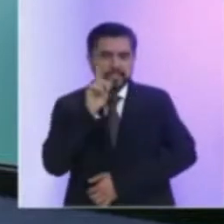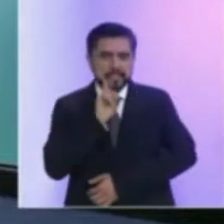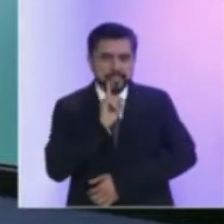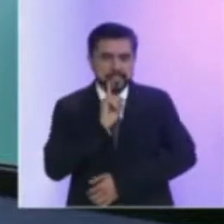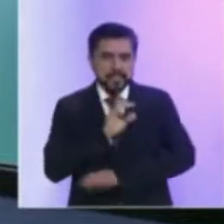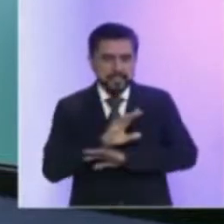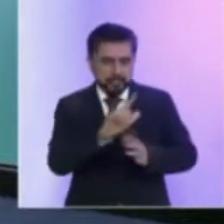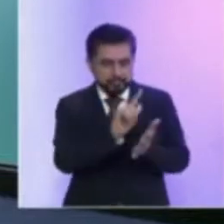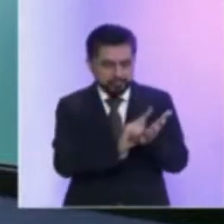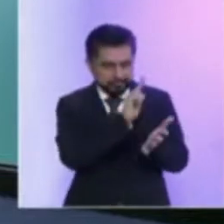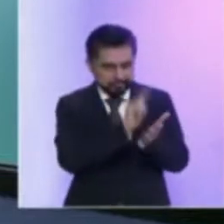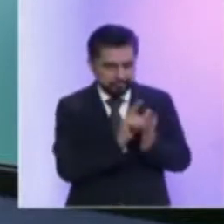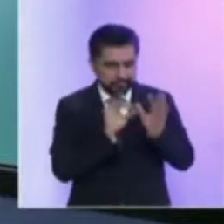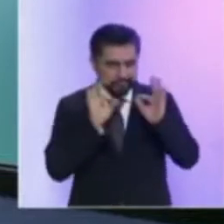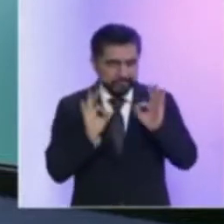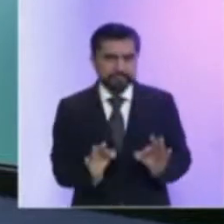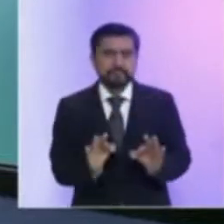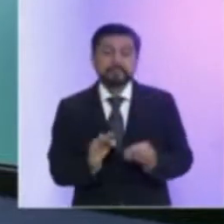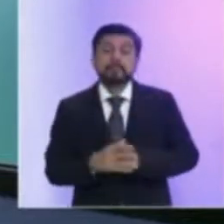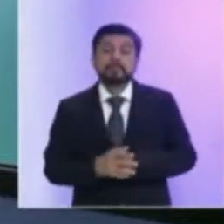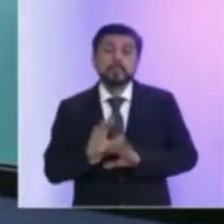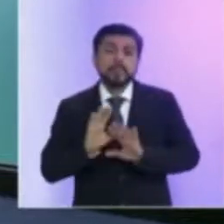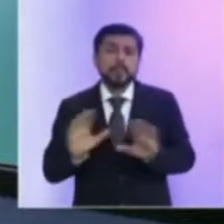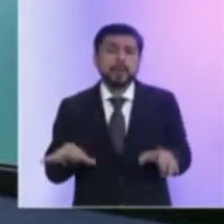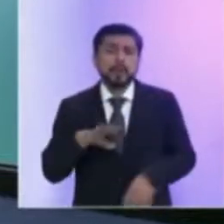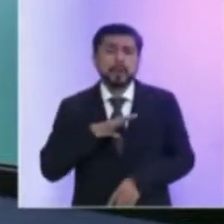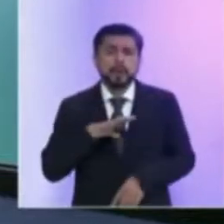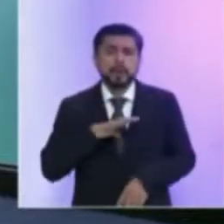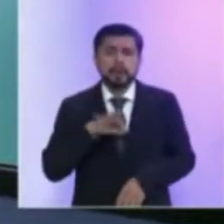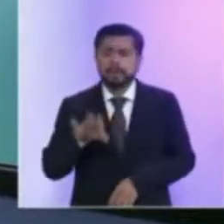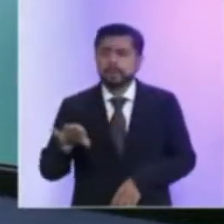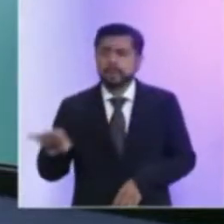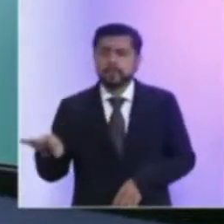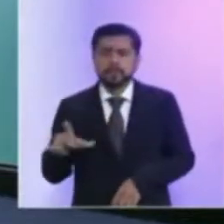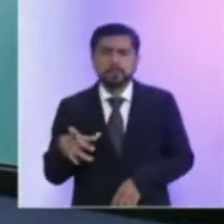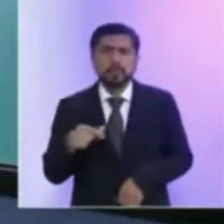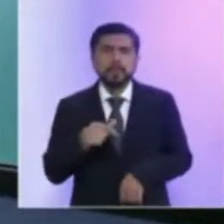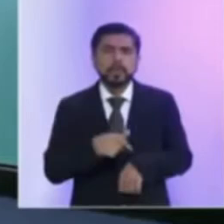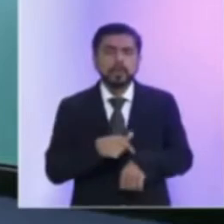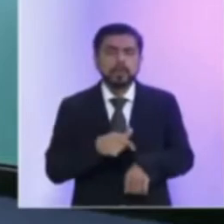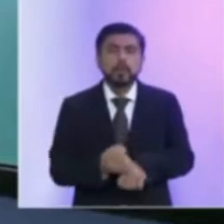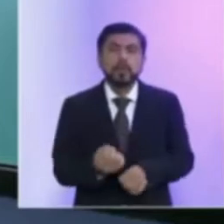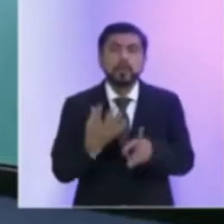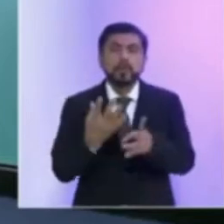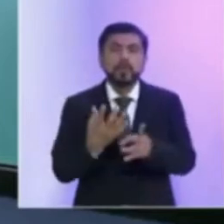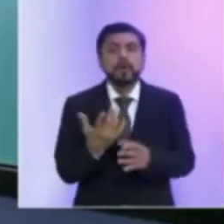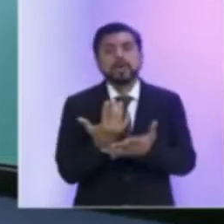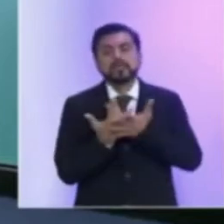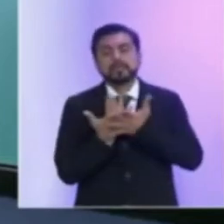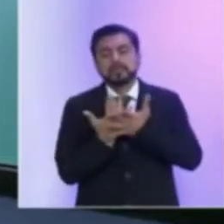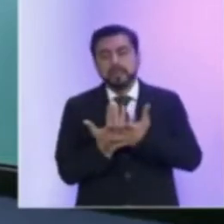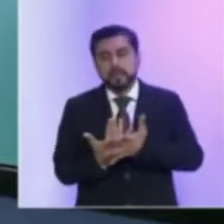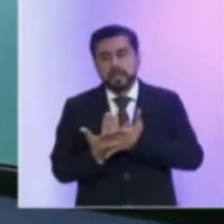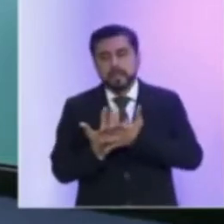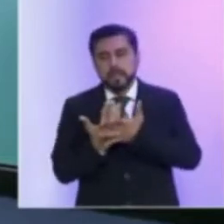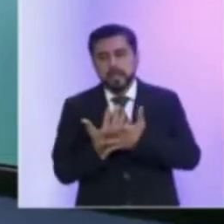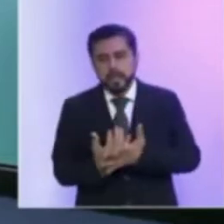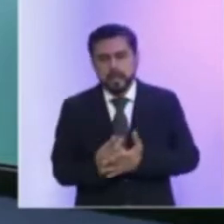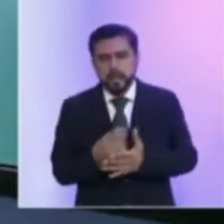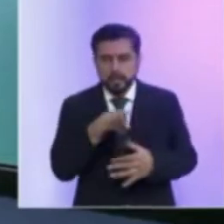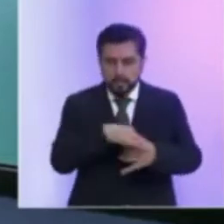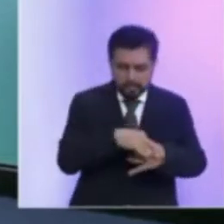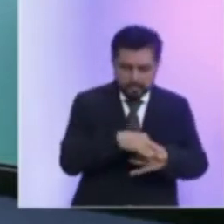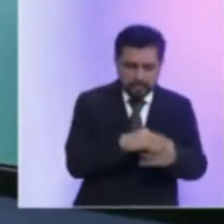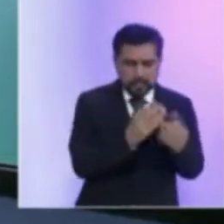porque los tiempos legales así lo establecen. Después de que ganó la elección, hay que esperar un periodo para las impugnaciones y que